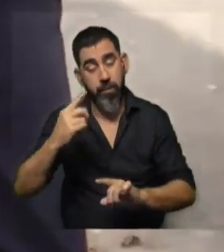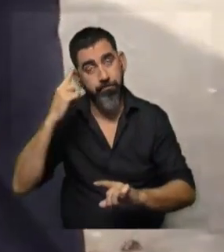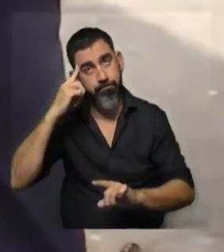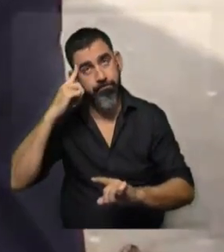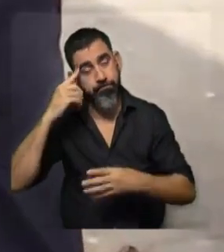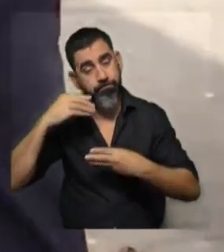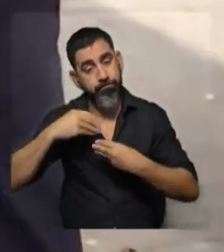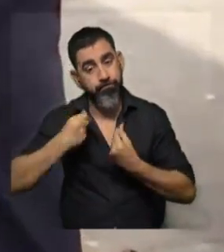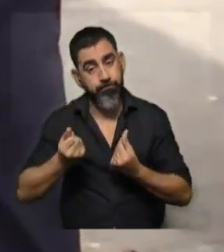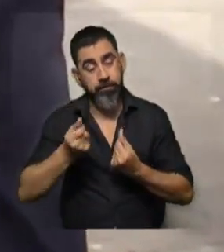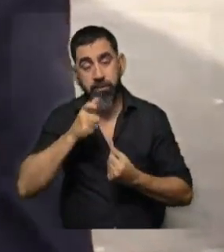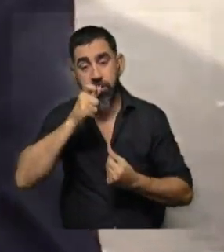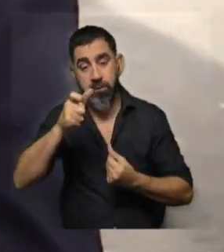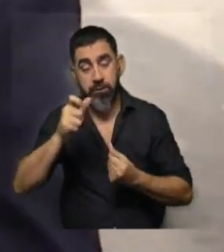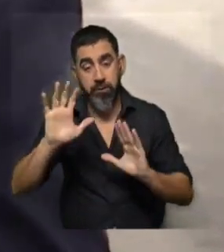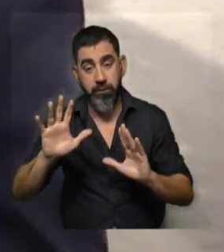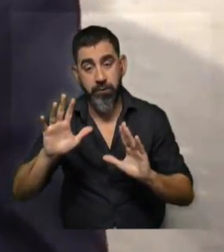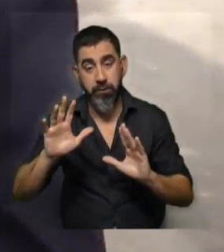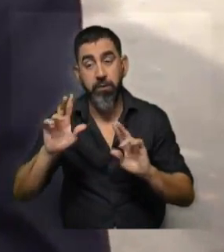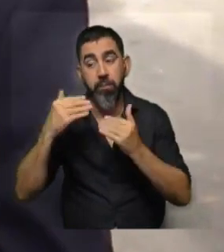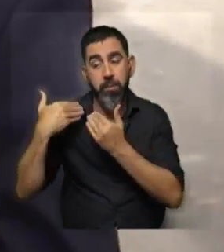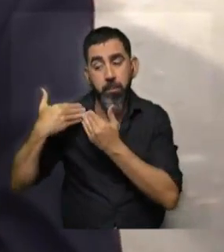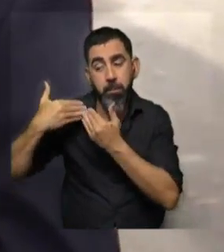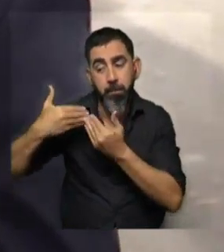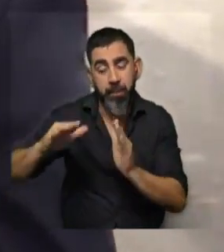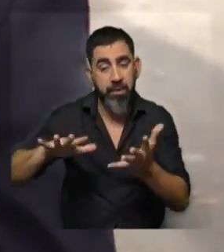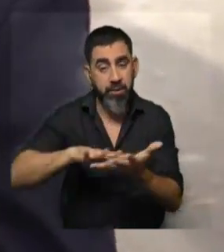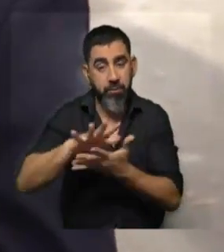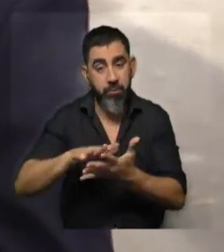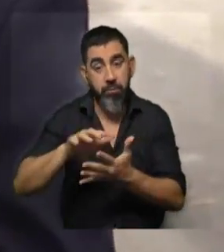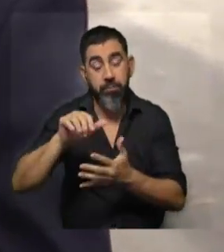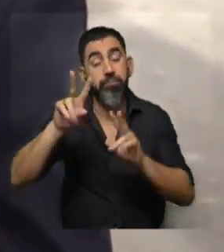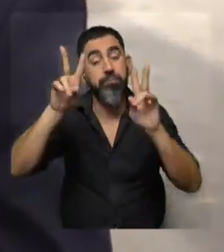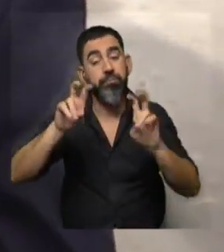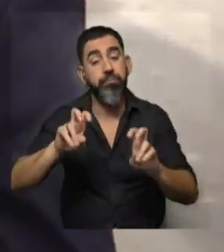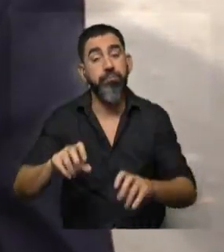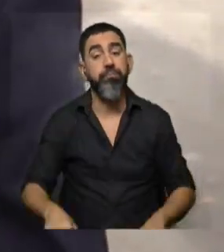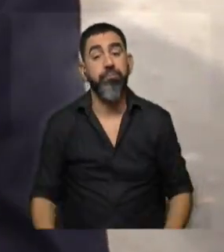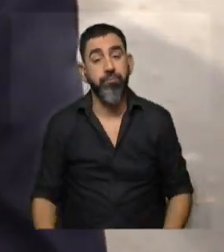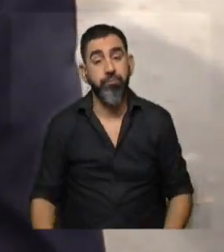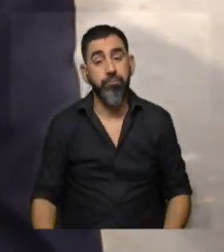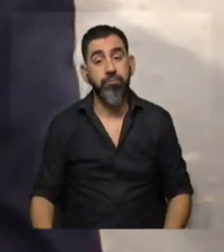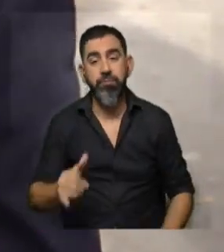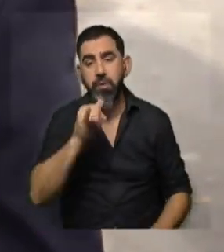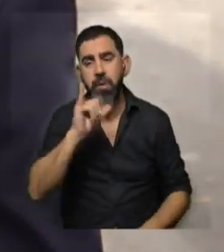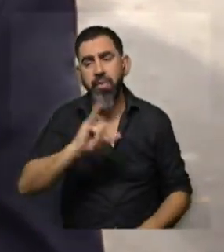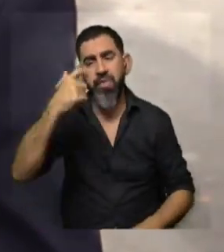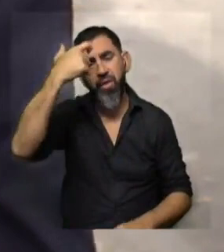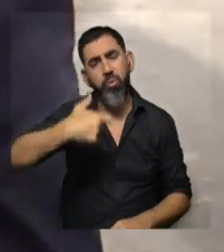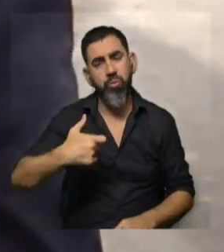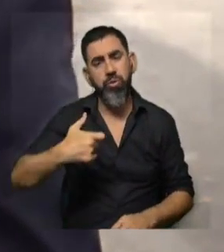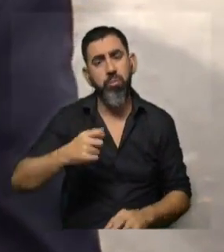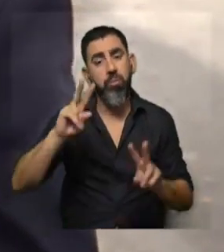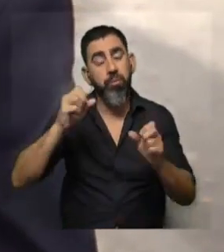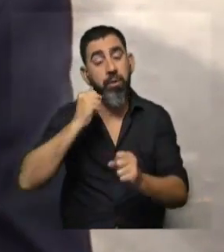reflexión por lo que significa por lo que fue el comienzo porque acá estamos hablando de que este se nos denuncia por lo que